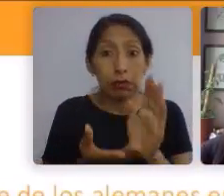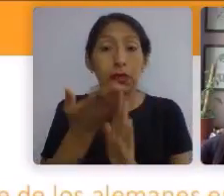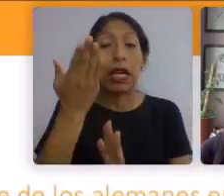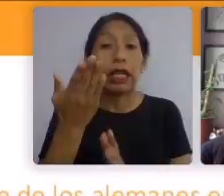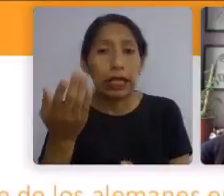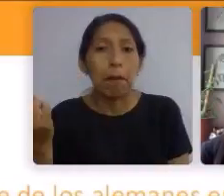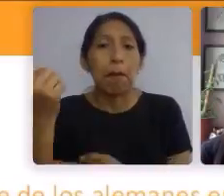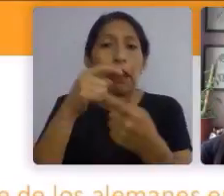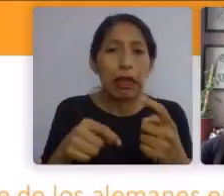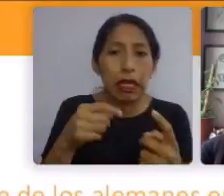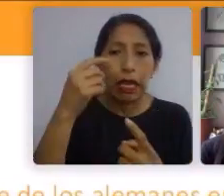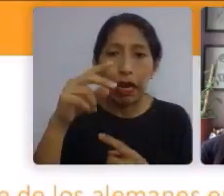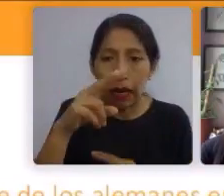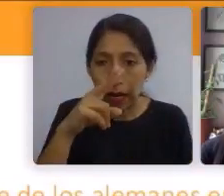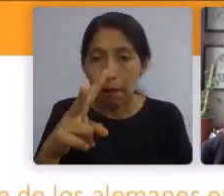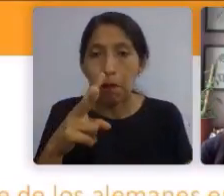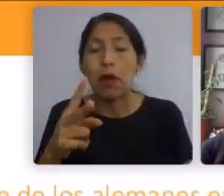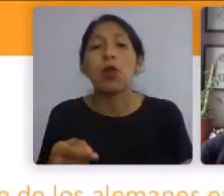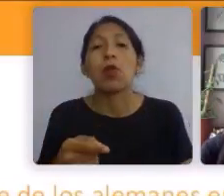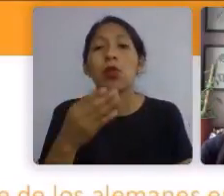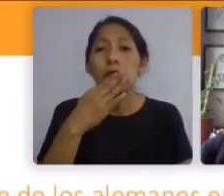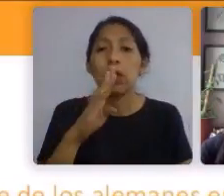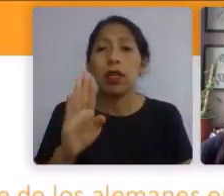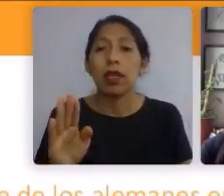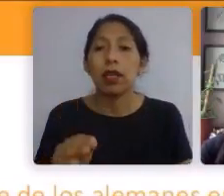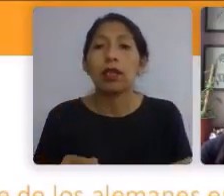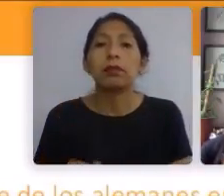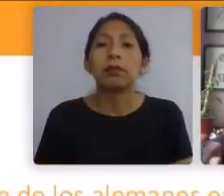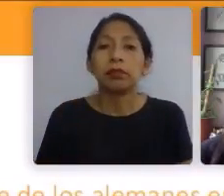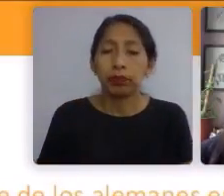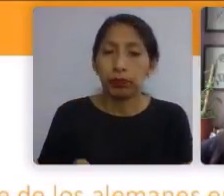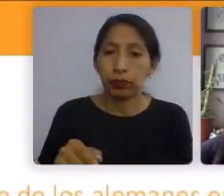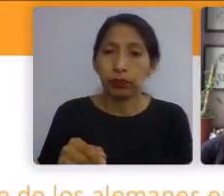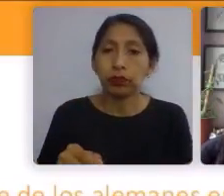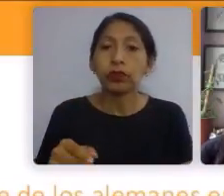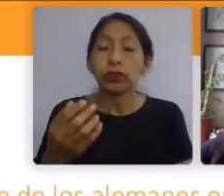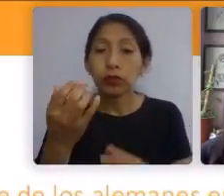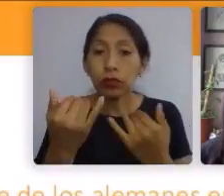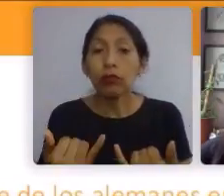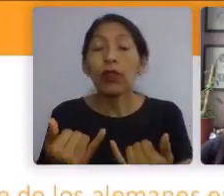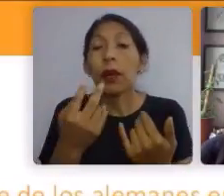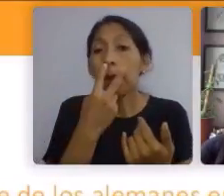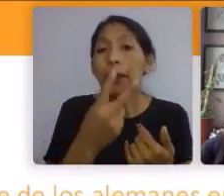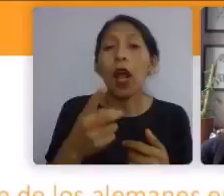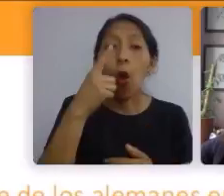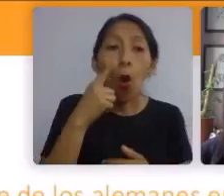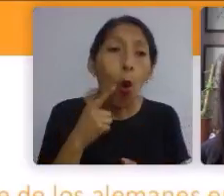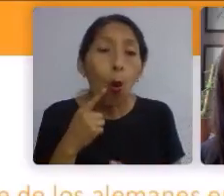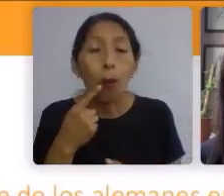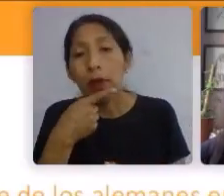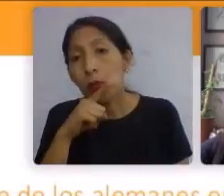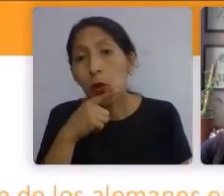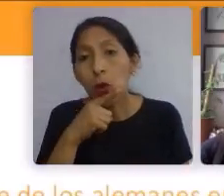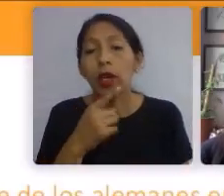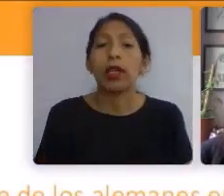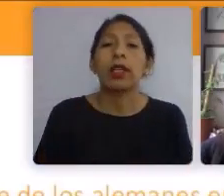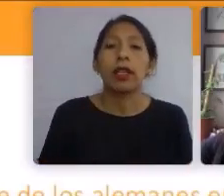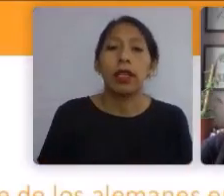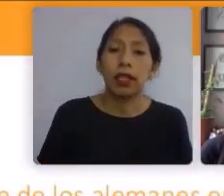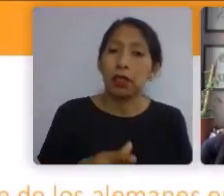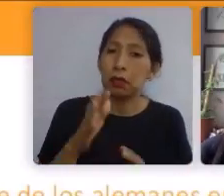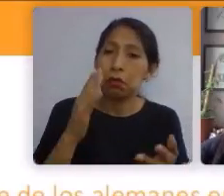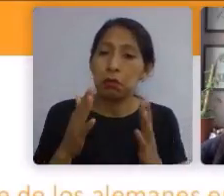Perú, proveniente del mercado alemán. De cara a género, vamos a ver hombres y mujeres en casi una similar